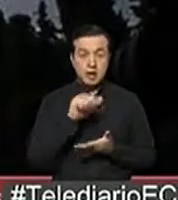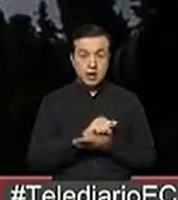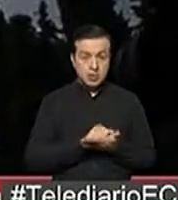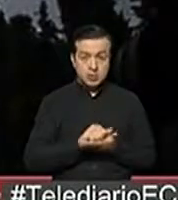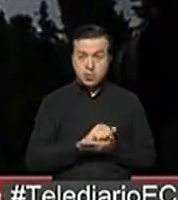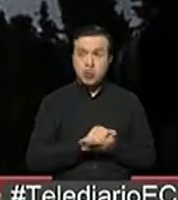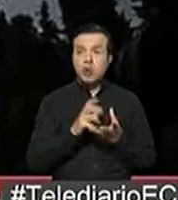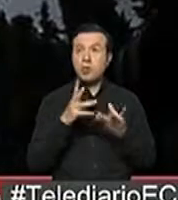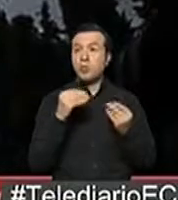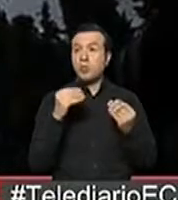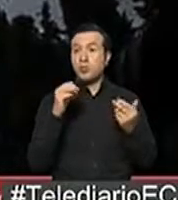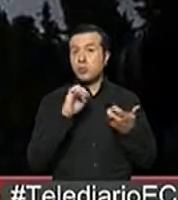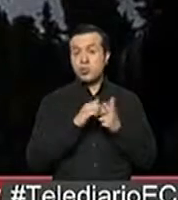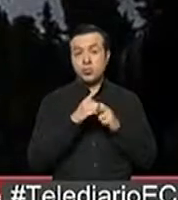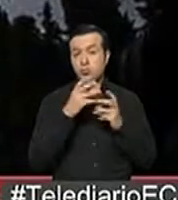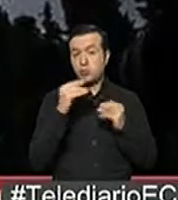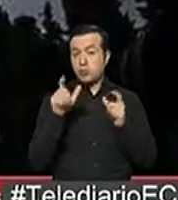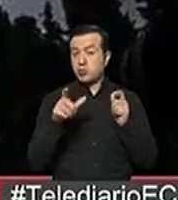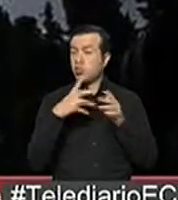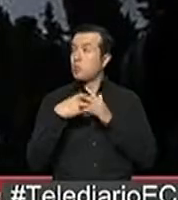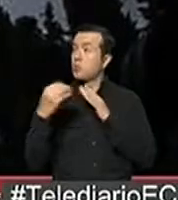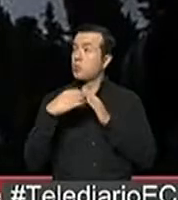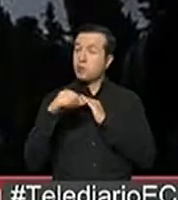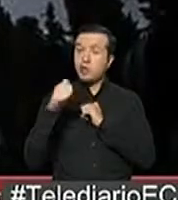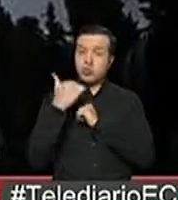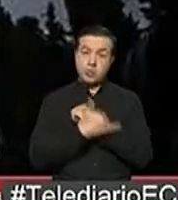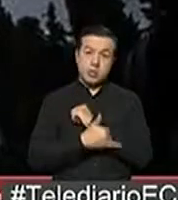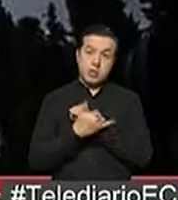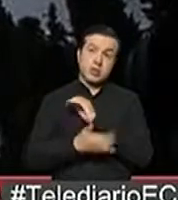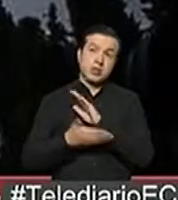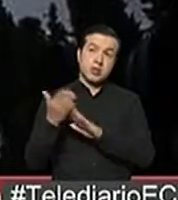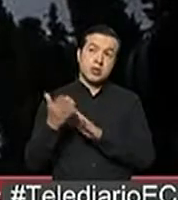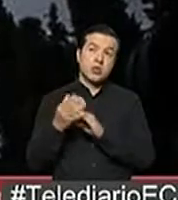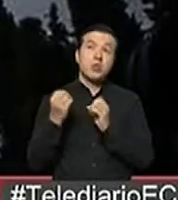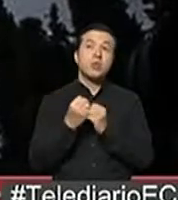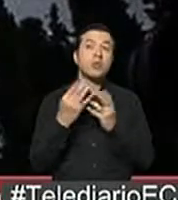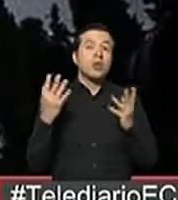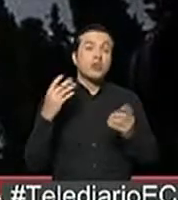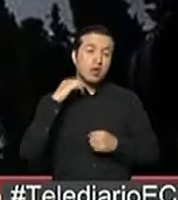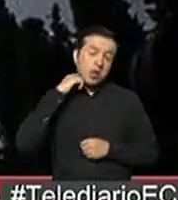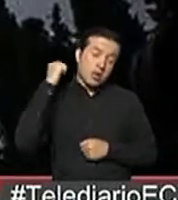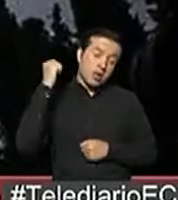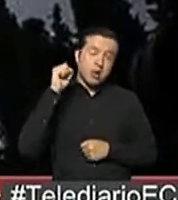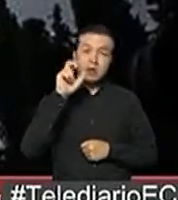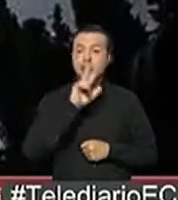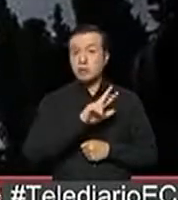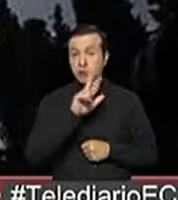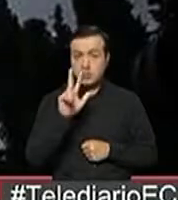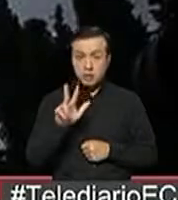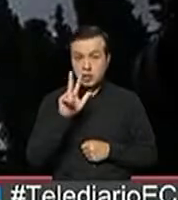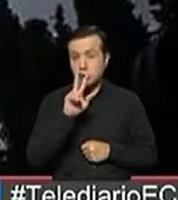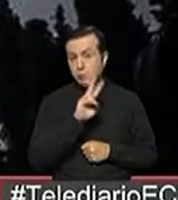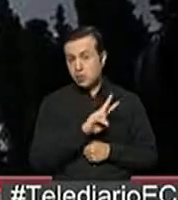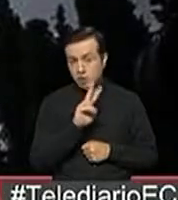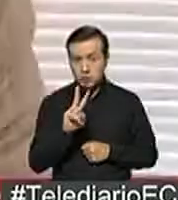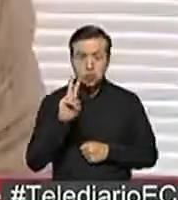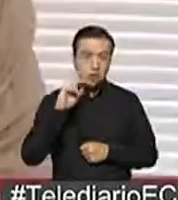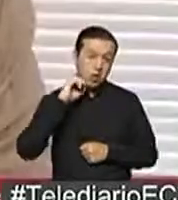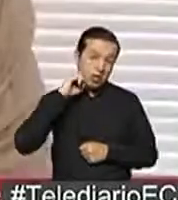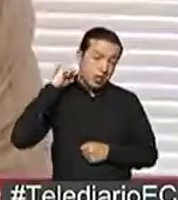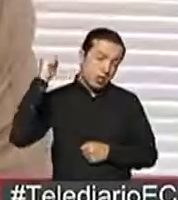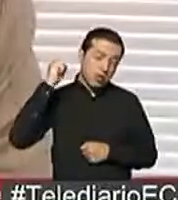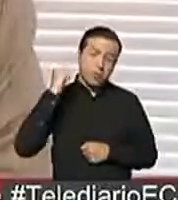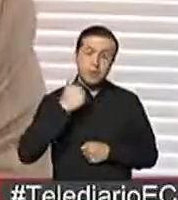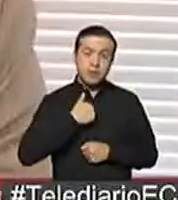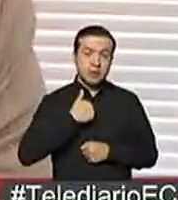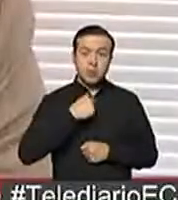con altos niveles de migración de padres y madres de familia, registran tasas de 33 y 22 suicidios. Tienen que